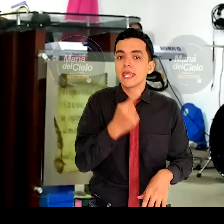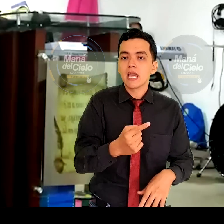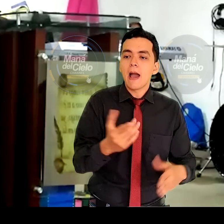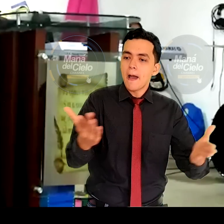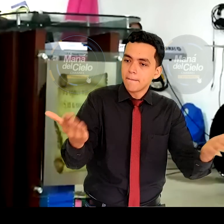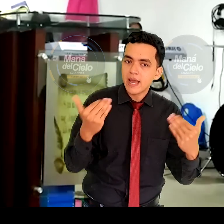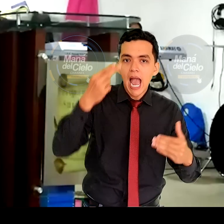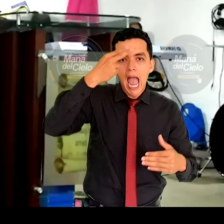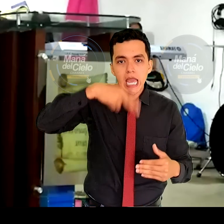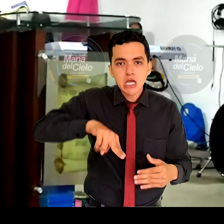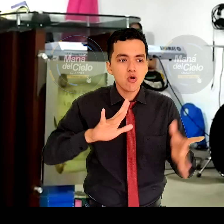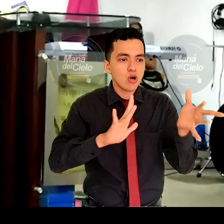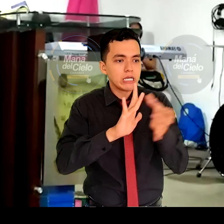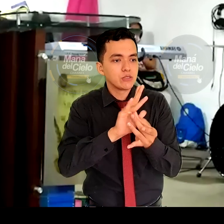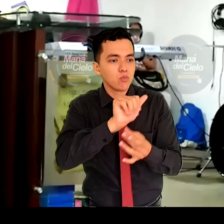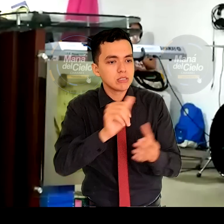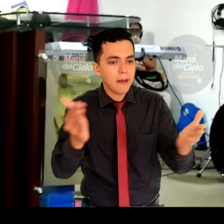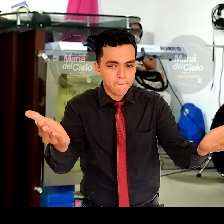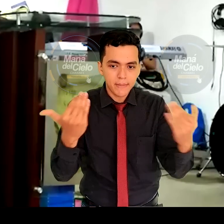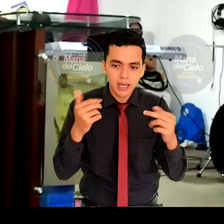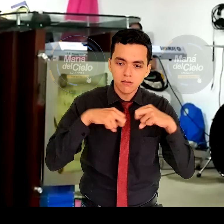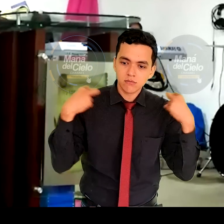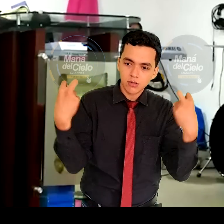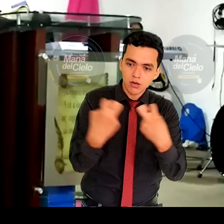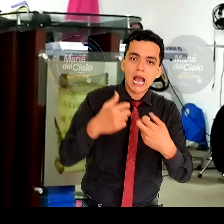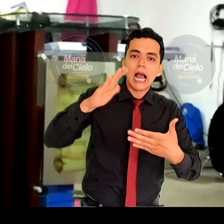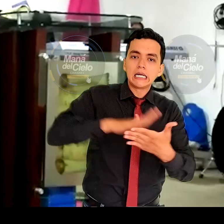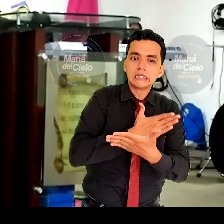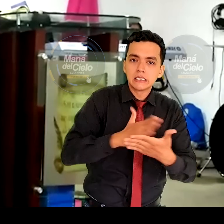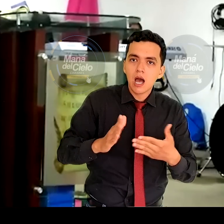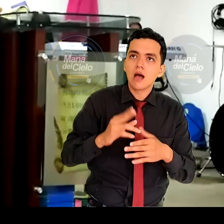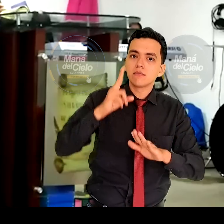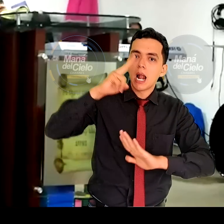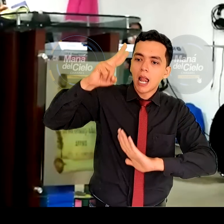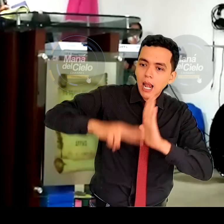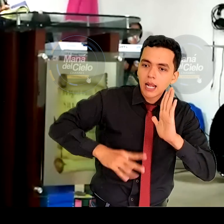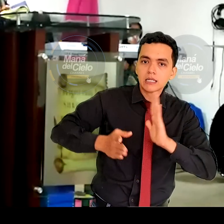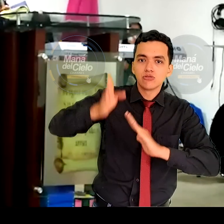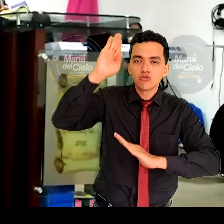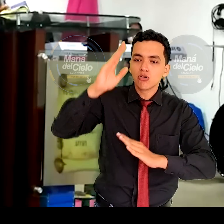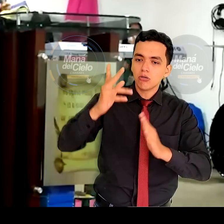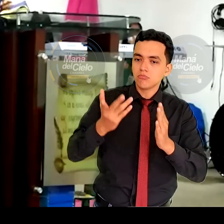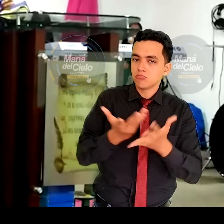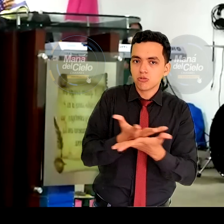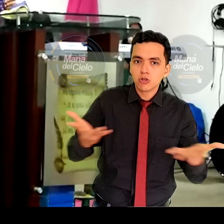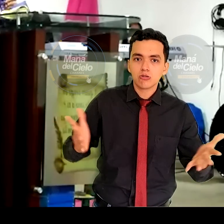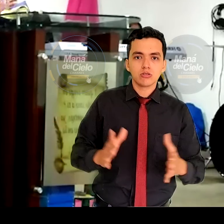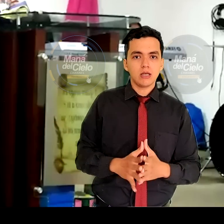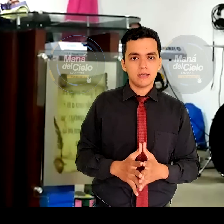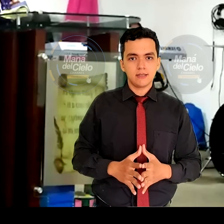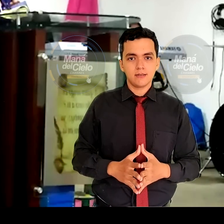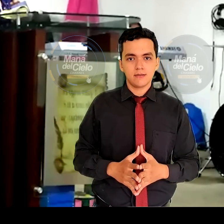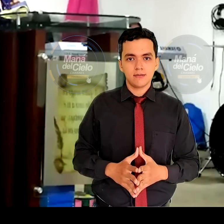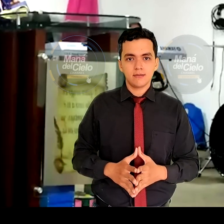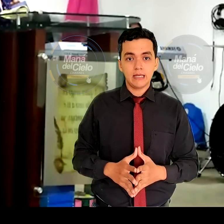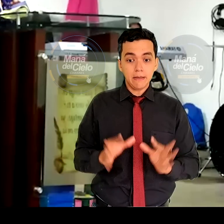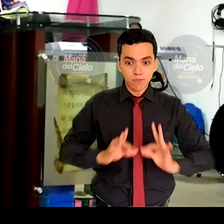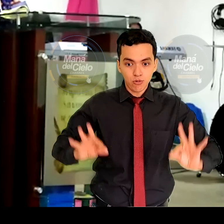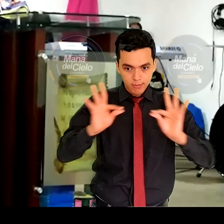cantar, vamos a orar, vamos a leer la palabra del Señor. Yo recuerdo que una de mis hijas mayores